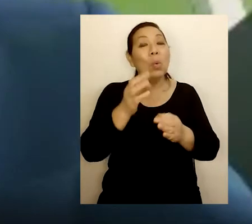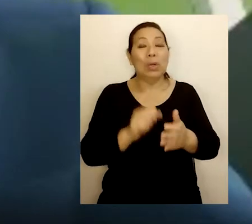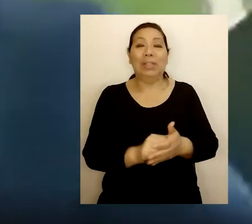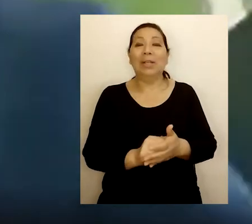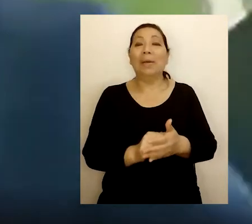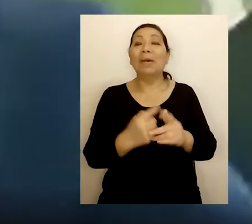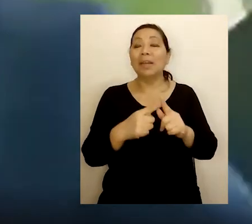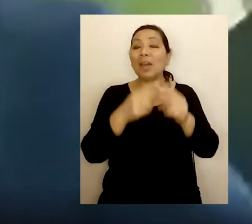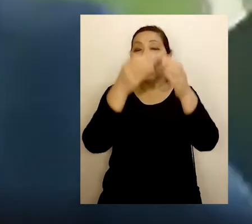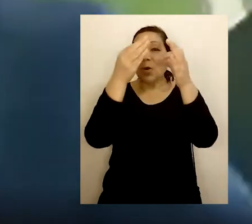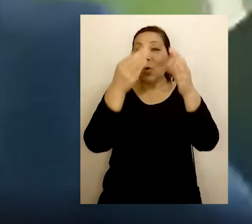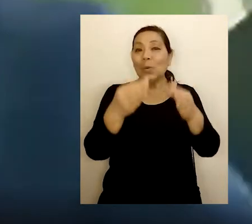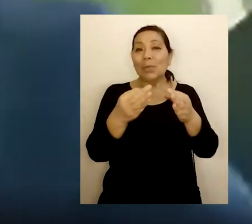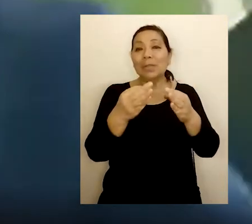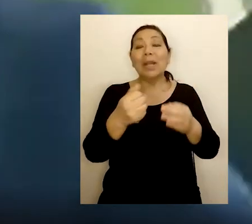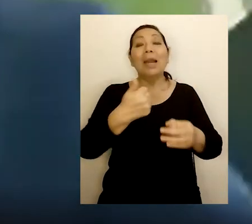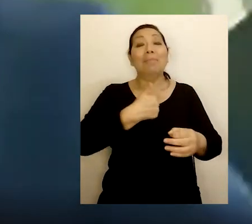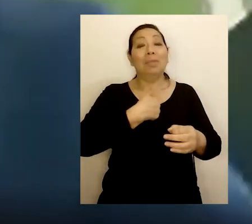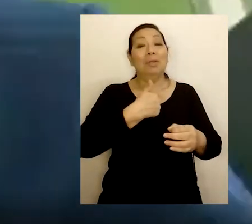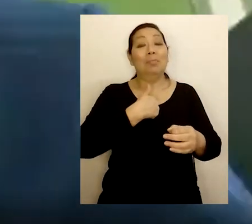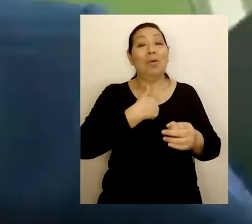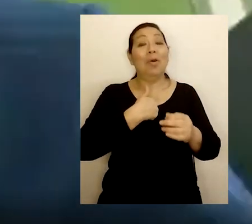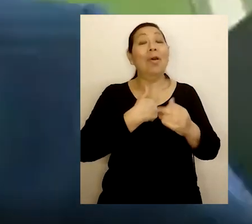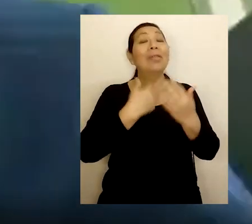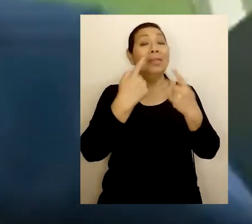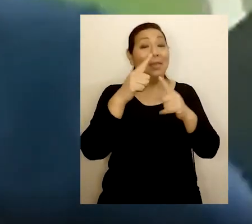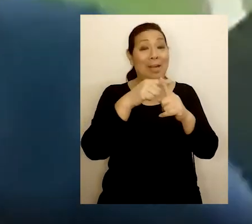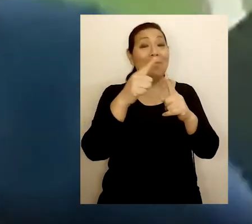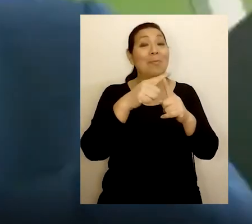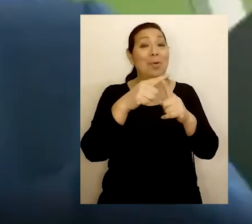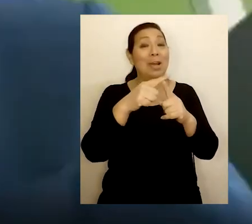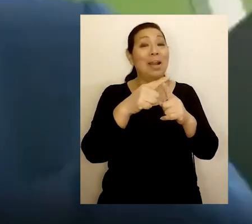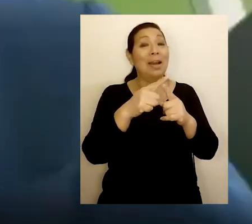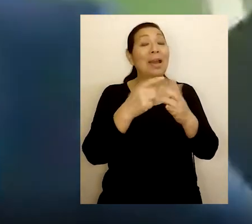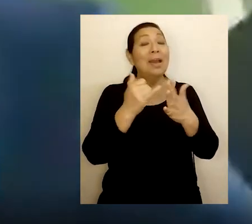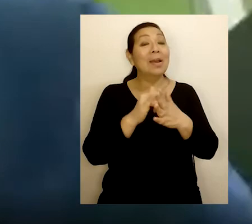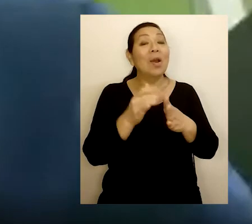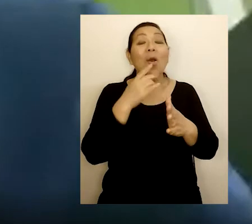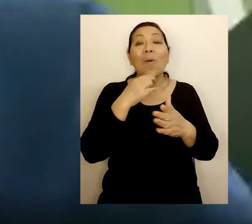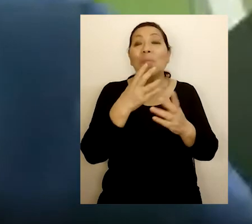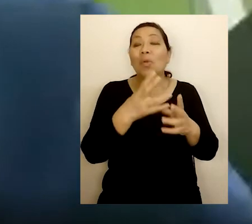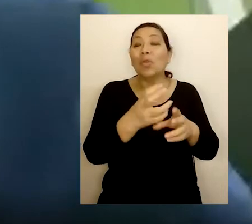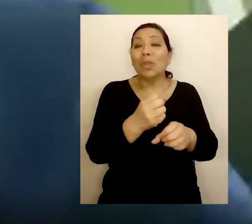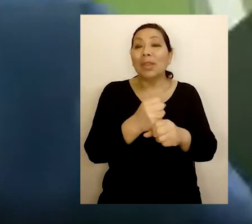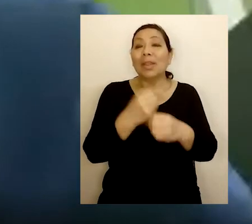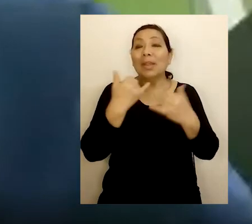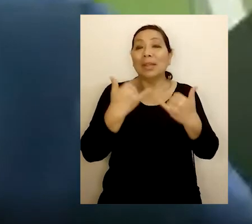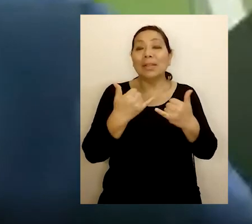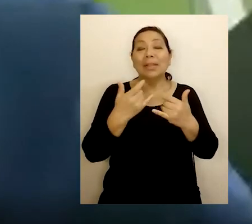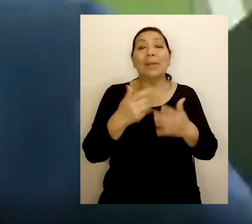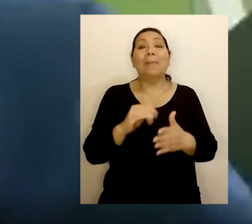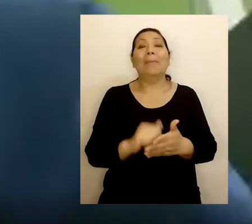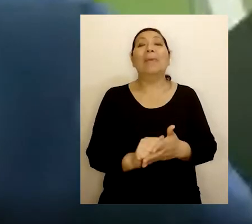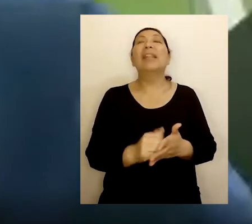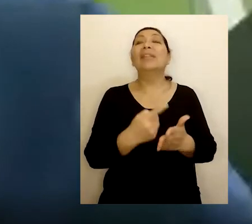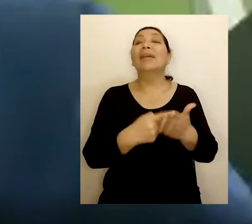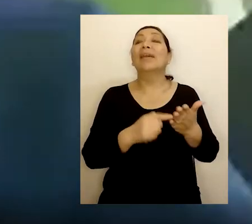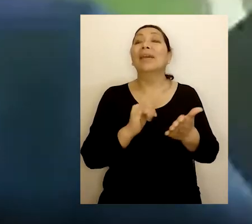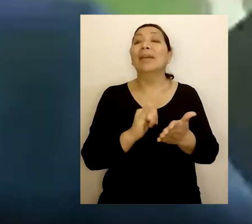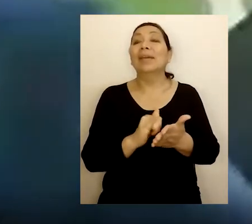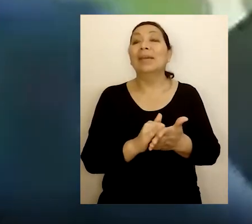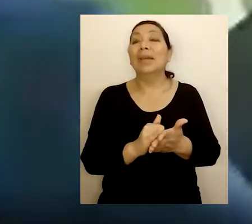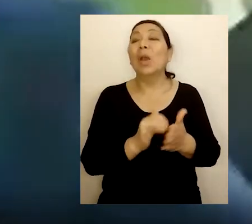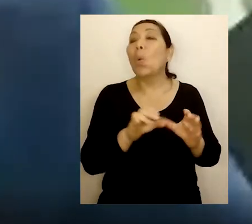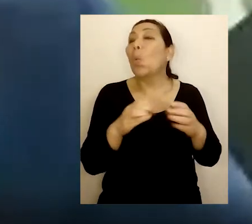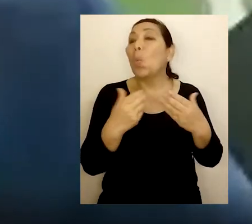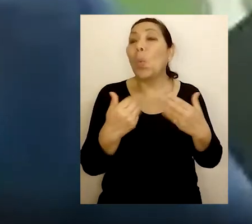jurisdiccional, porque justamente el mismo tribunal, en ese caso, señaló de que no es automática. ¿A efectos de qué? A efectos